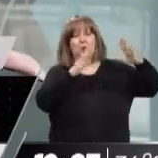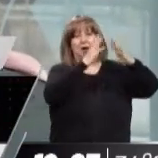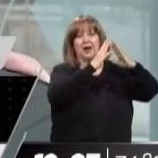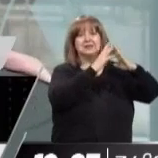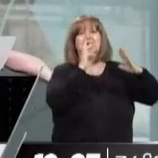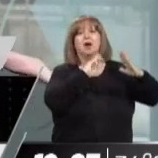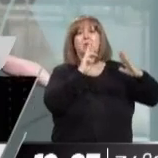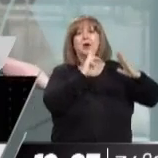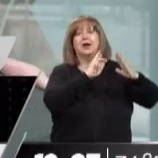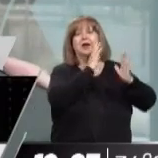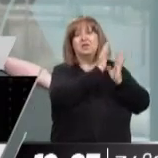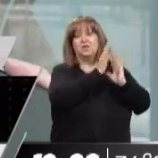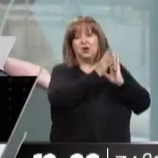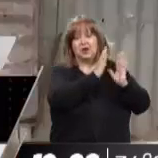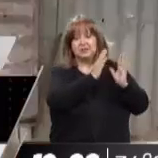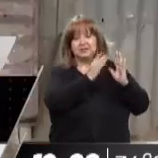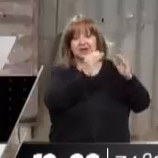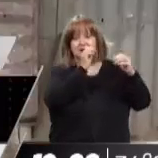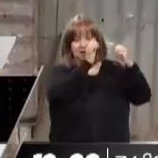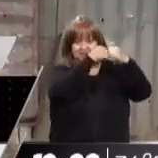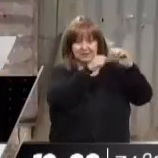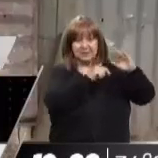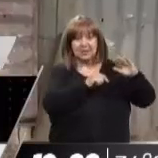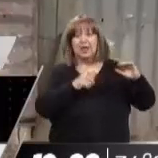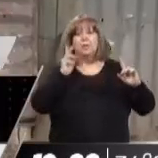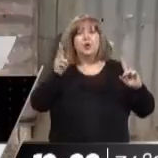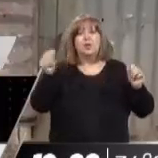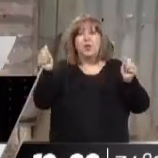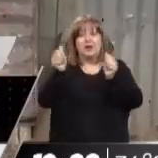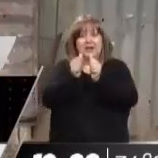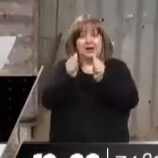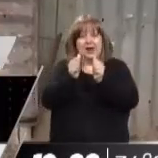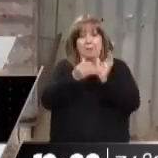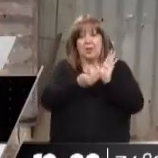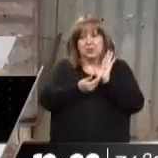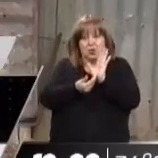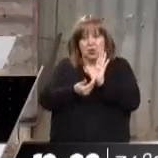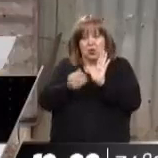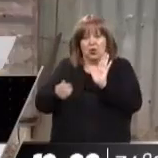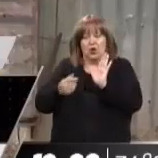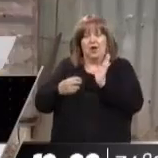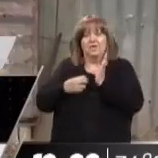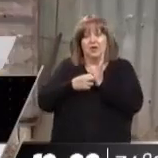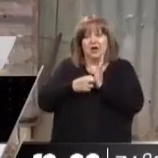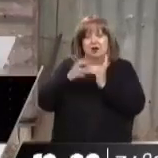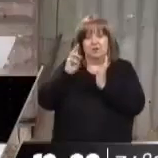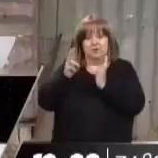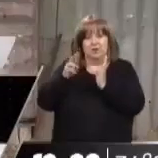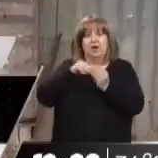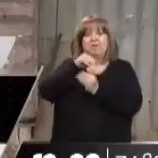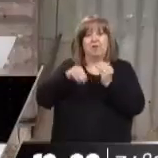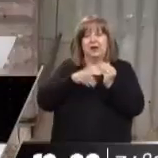para mujeres víctimas de violencia de género y tenía la prohibición de acercamiento notificada por parte de la Fiscalía y también del Juzgado de